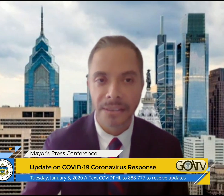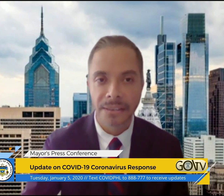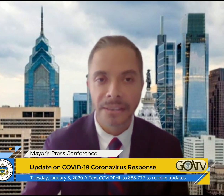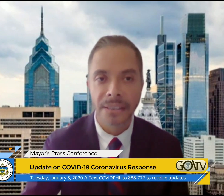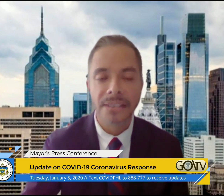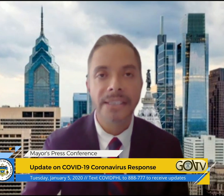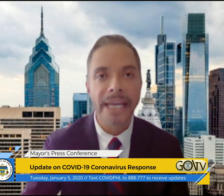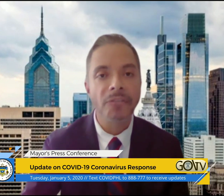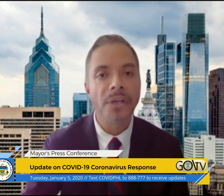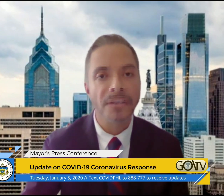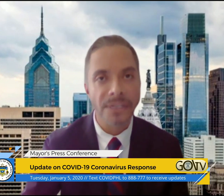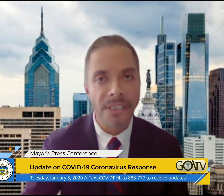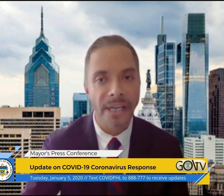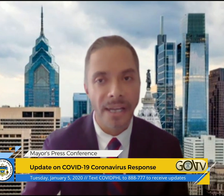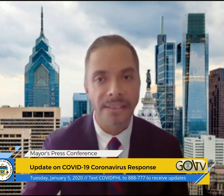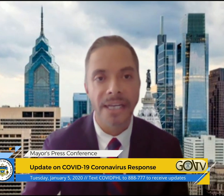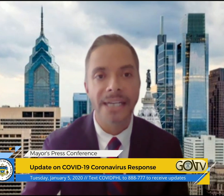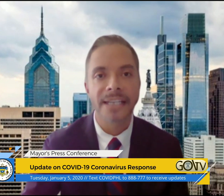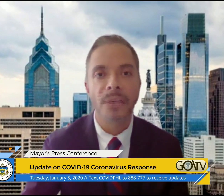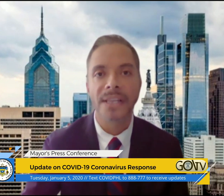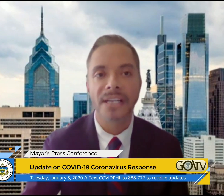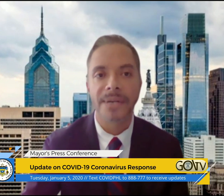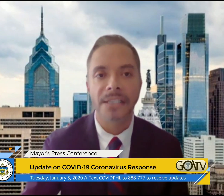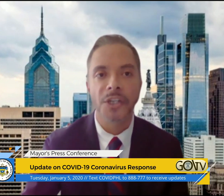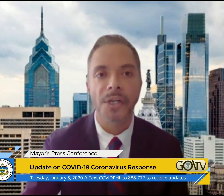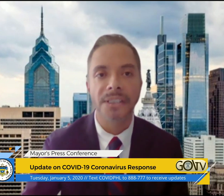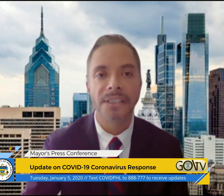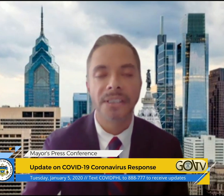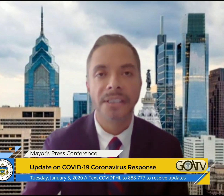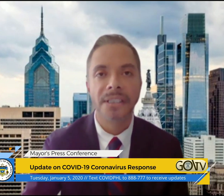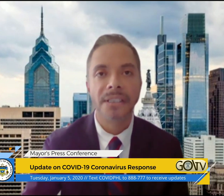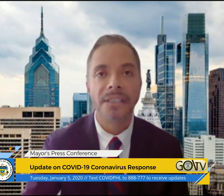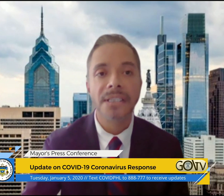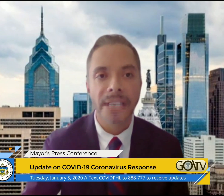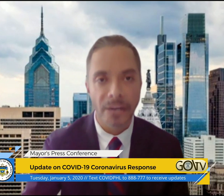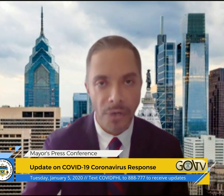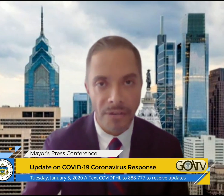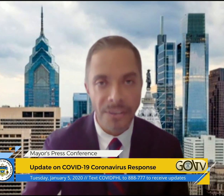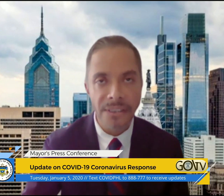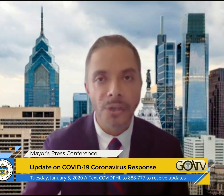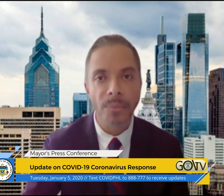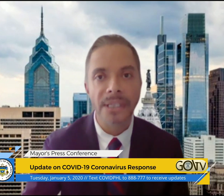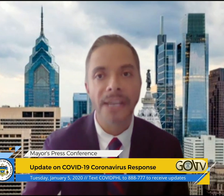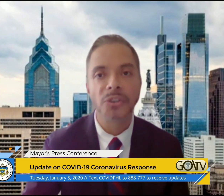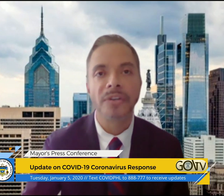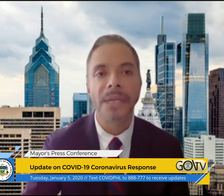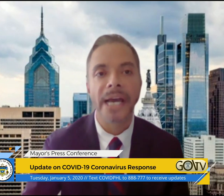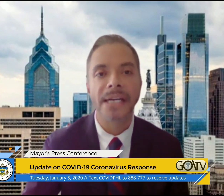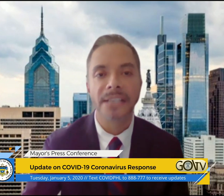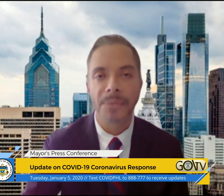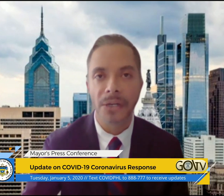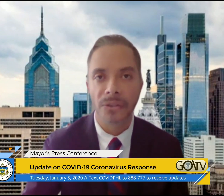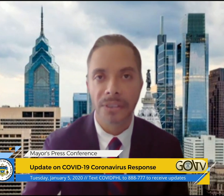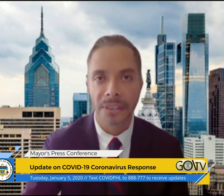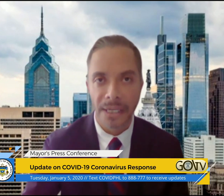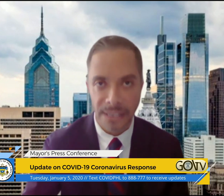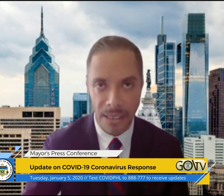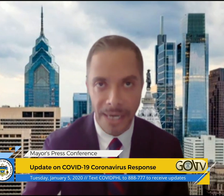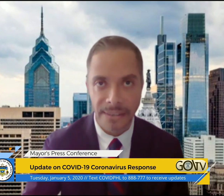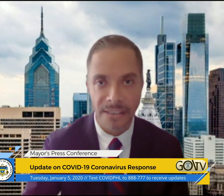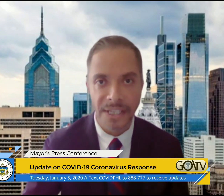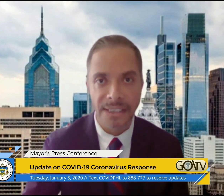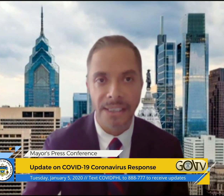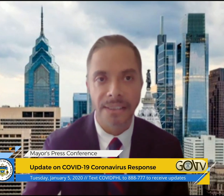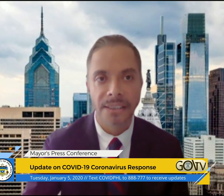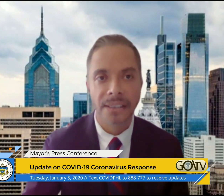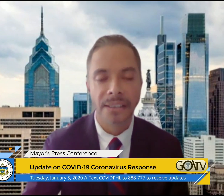semanas. Sé que fue difícil quedarse en casa durante las vacaciones. Sé que fue difícil no invitar a sus familiares y amigos a